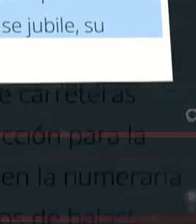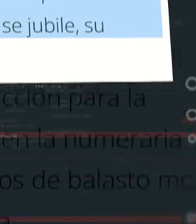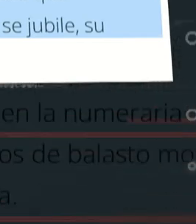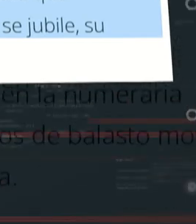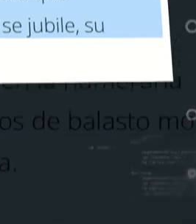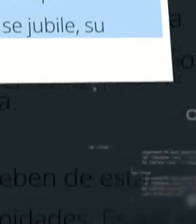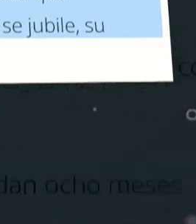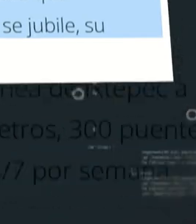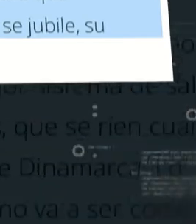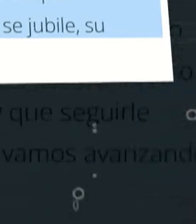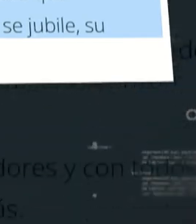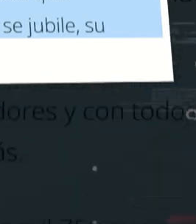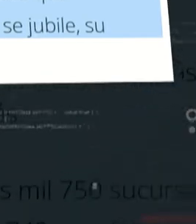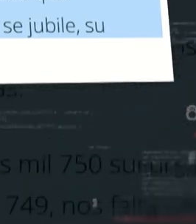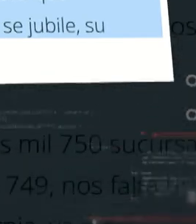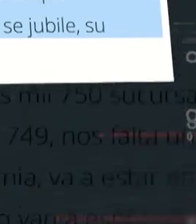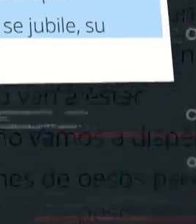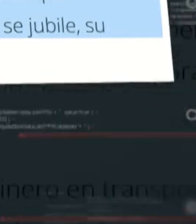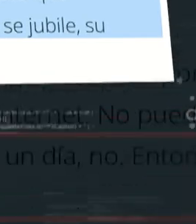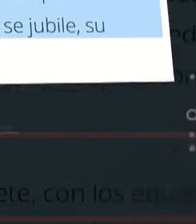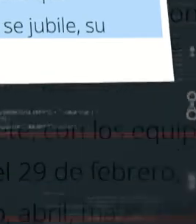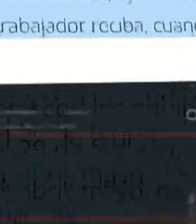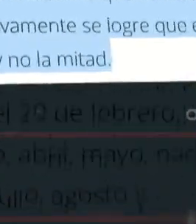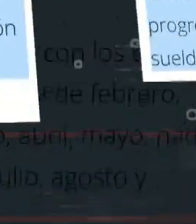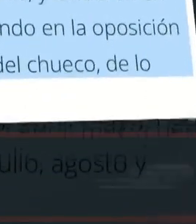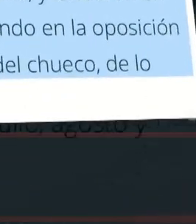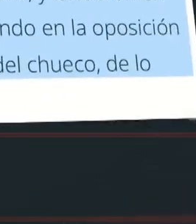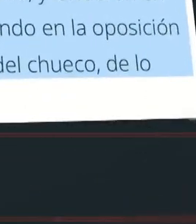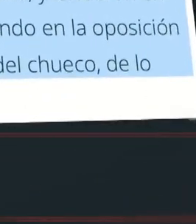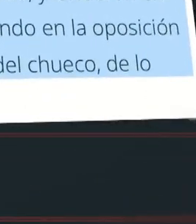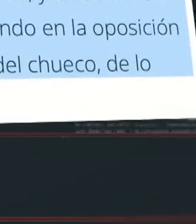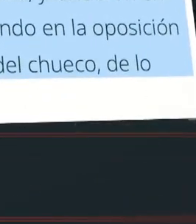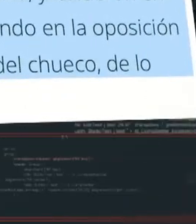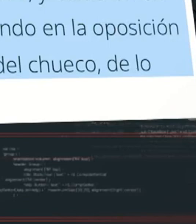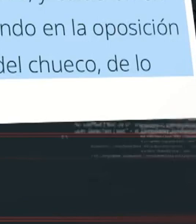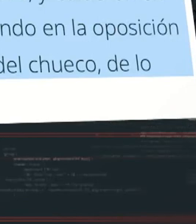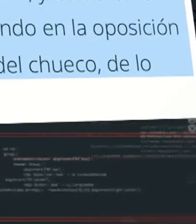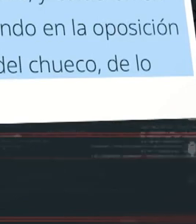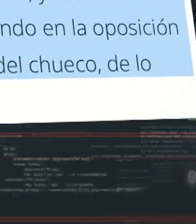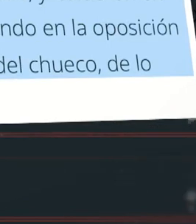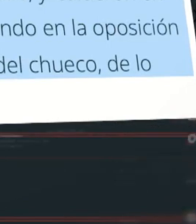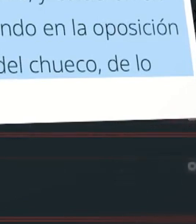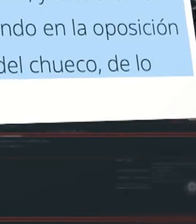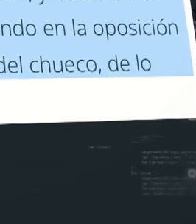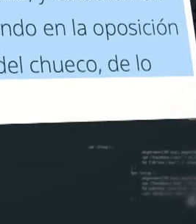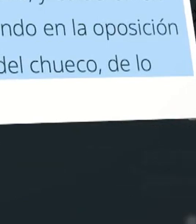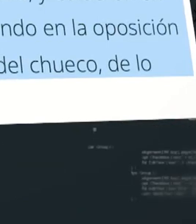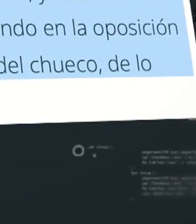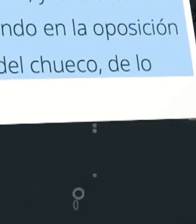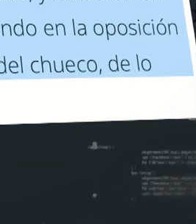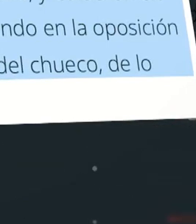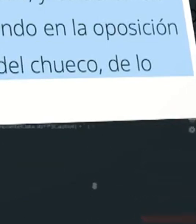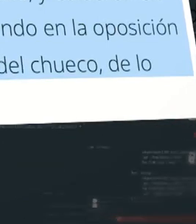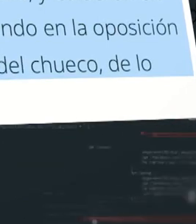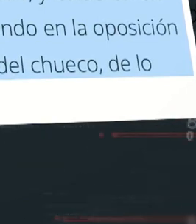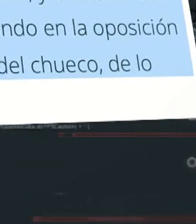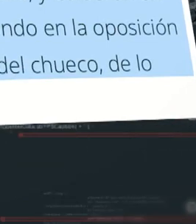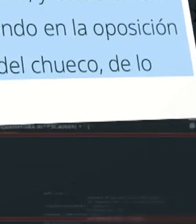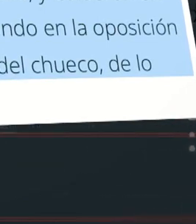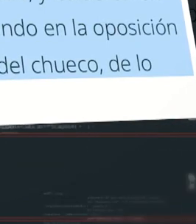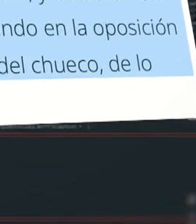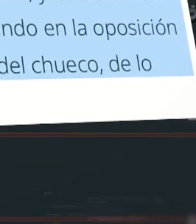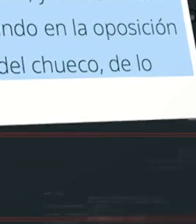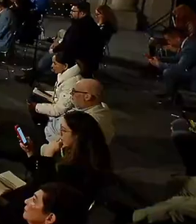reciba, cuando se jubile, su sueldo íntegro, para que de esta manera se pueda reparar el daño que causaron las